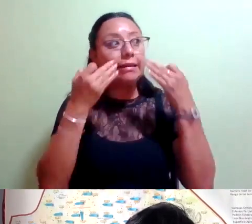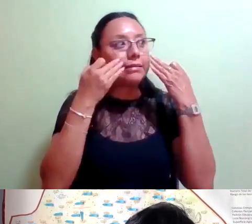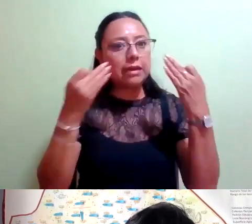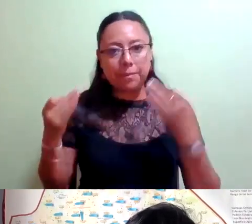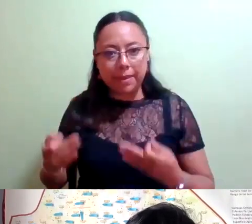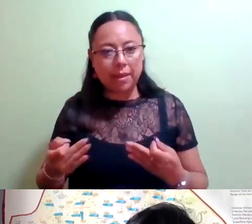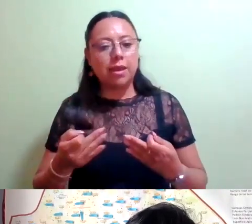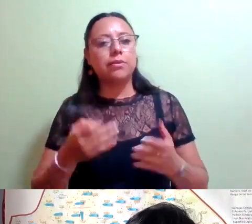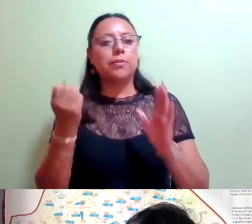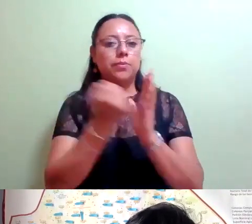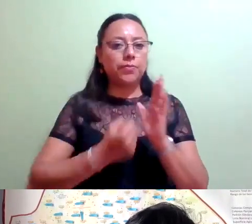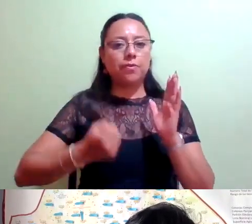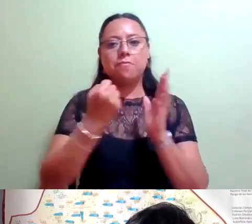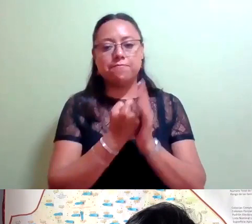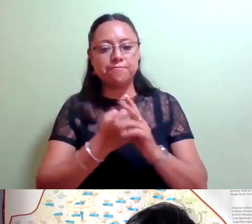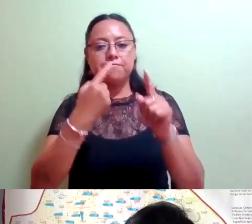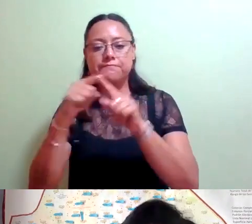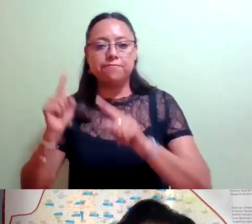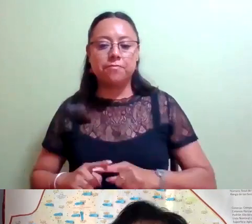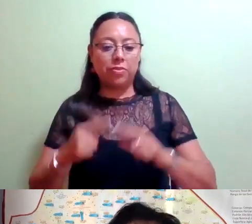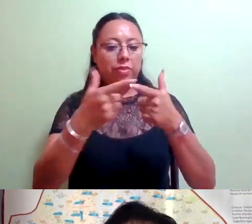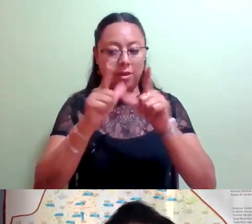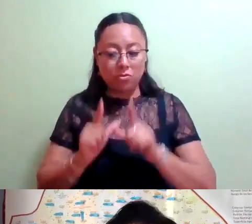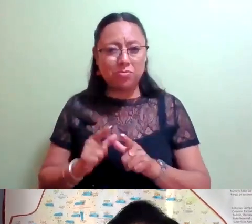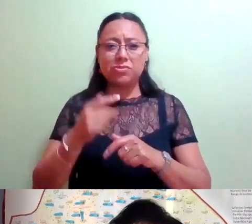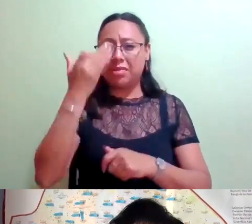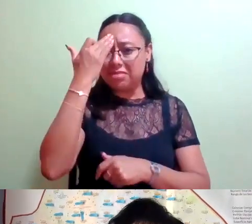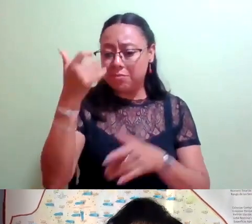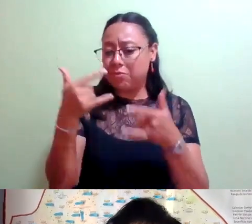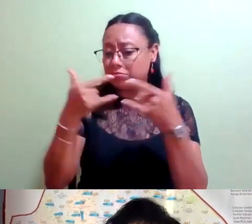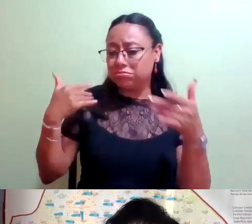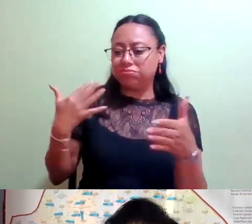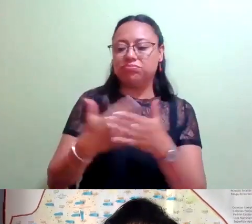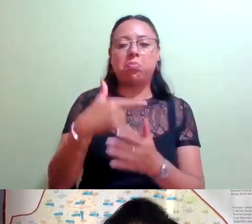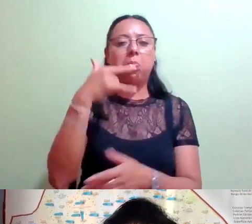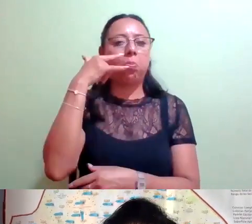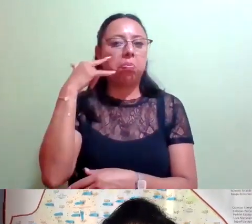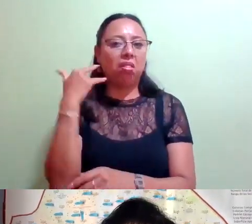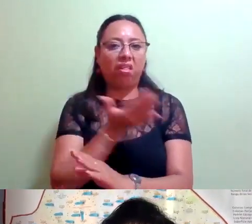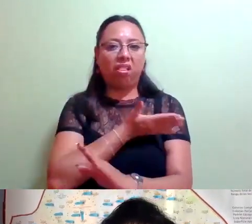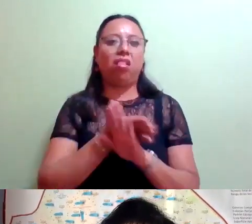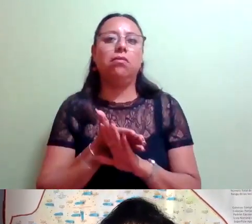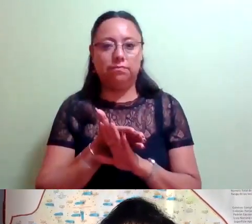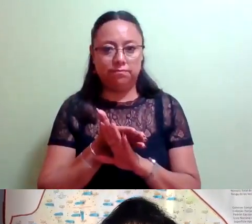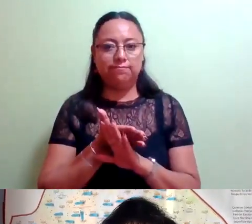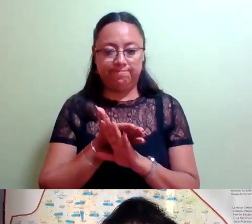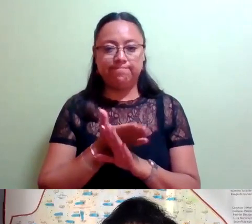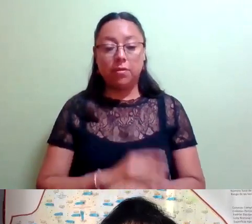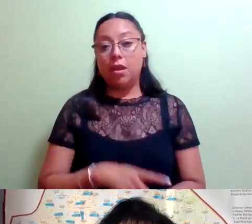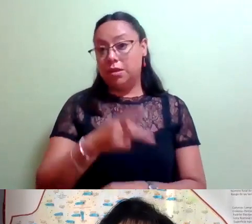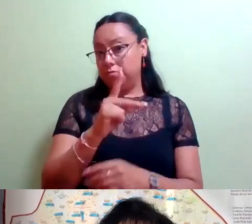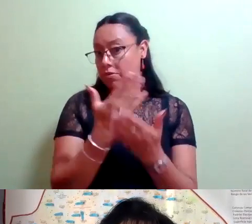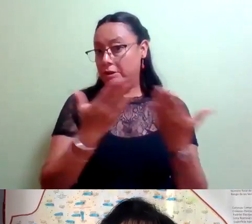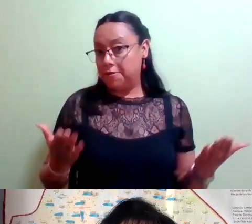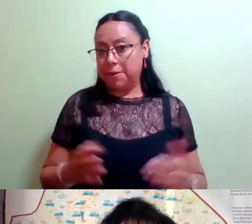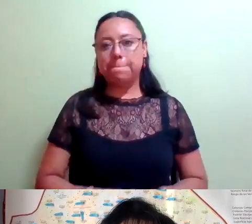grupos que históricamente han sido invisibilizados y vulnerados. No obstante, a pesar